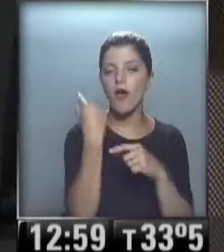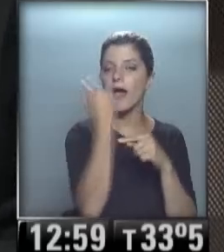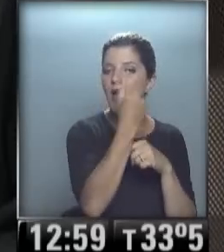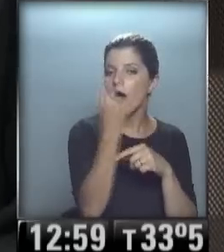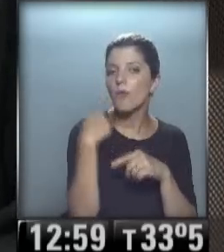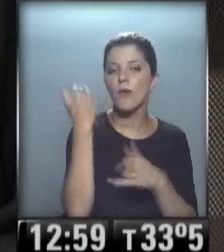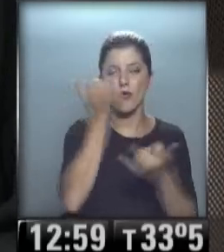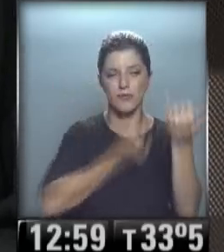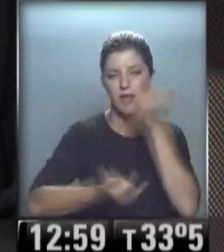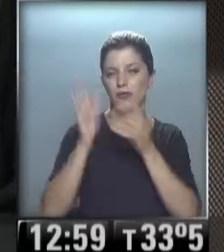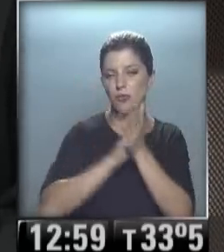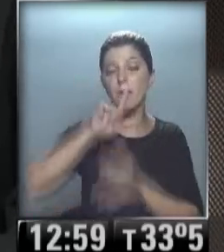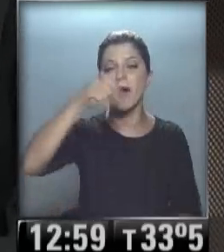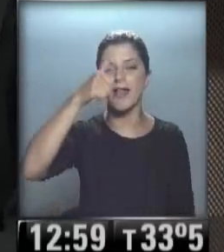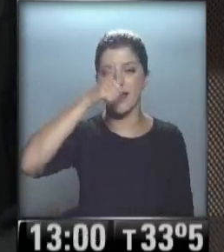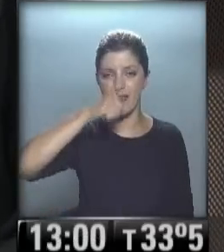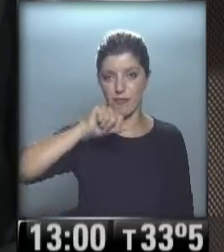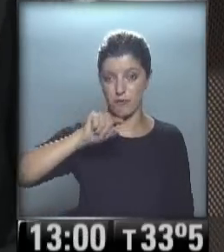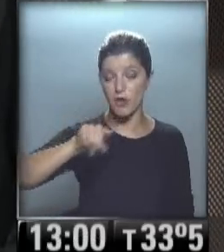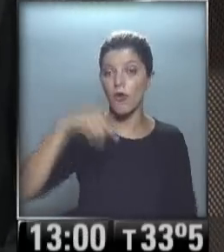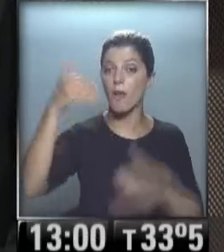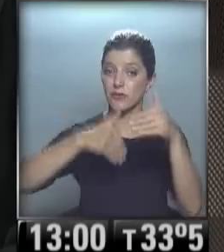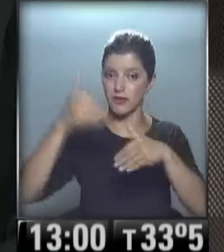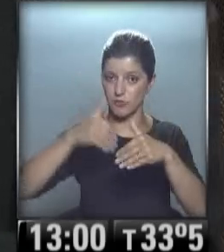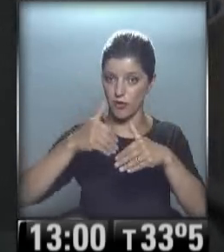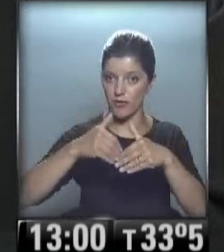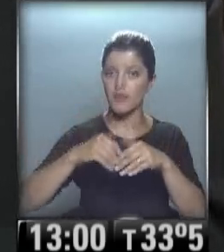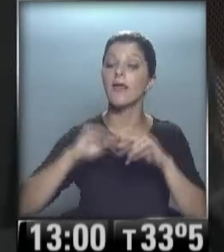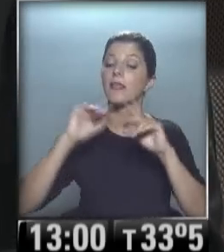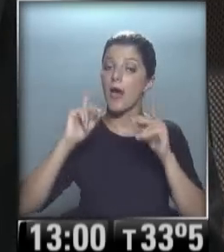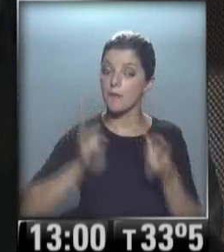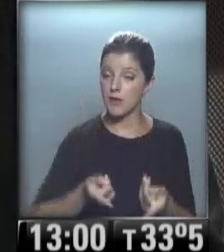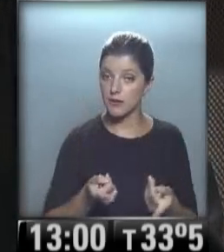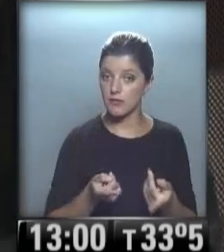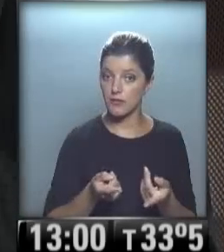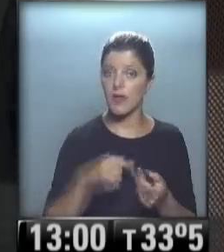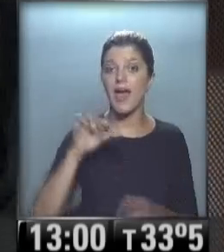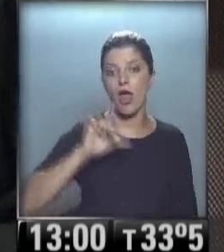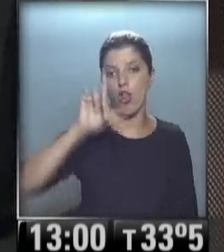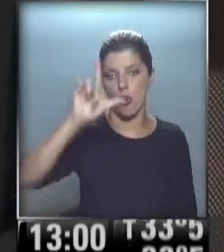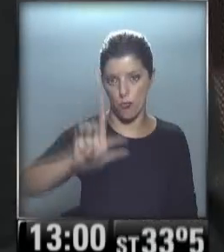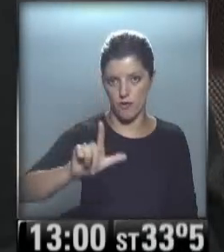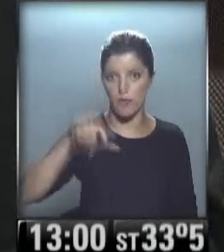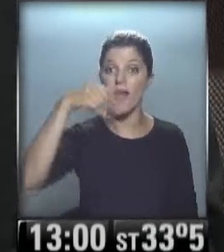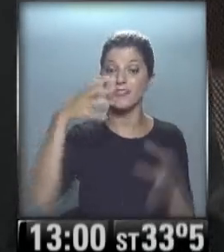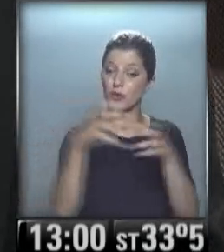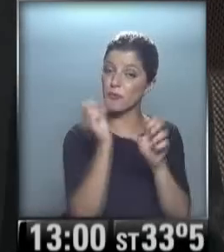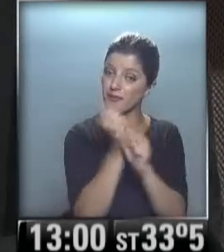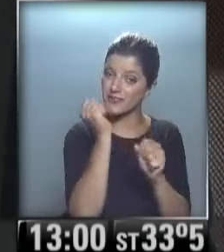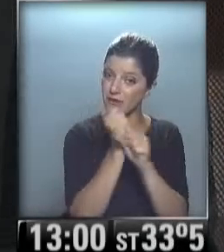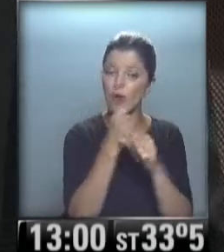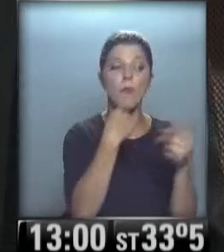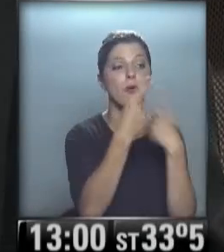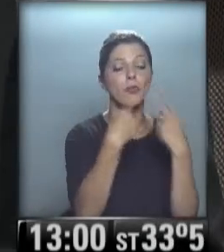eh durante el día de mañana y también las las repercusiones a partir del lunes este equipo entrevistó a Manuel